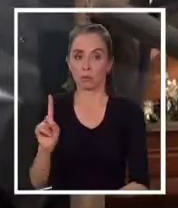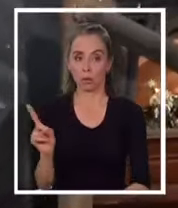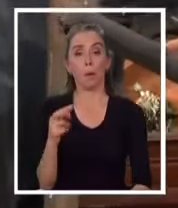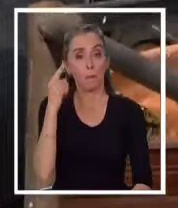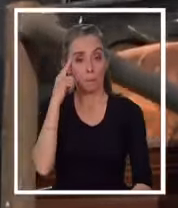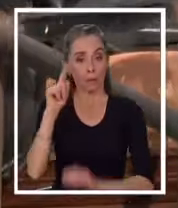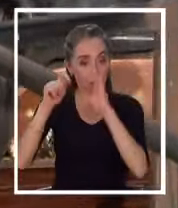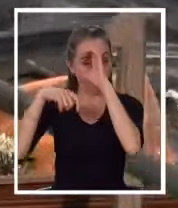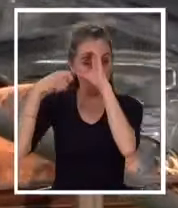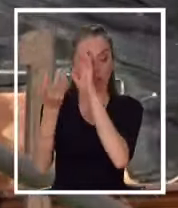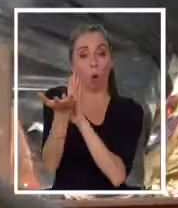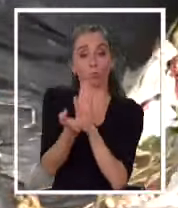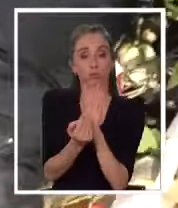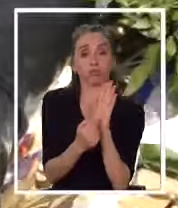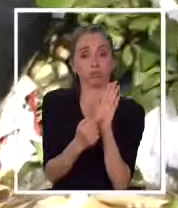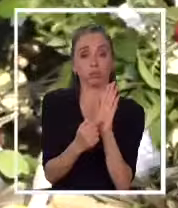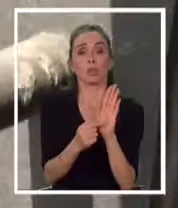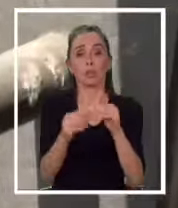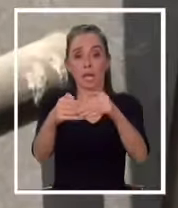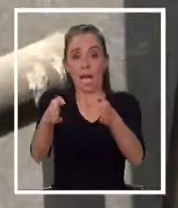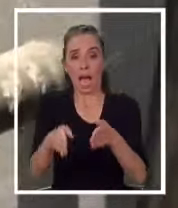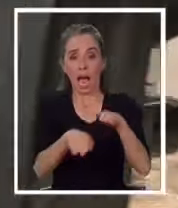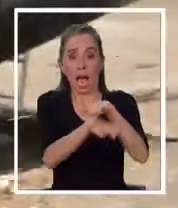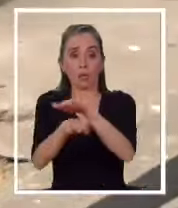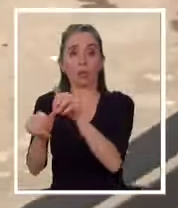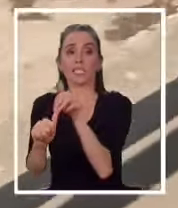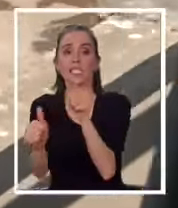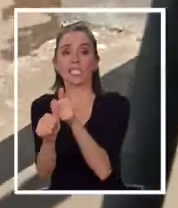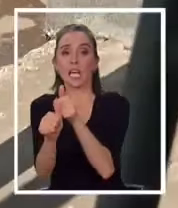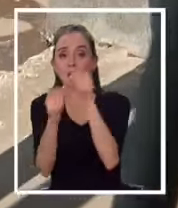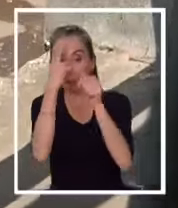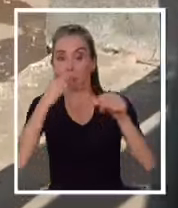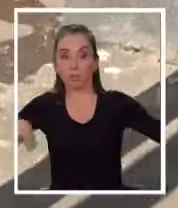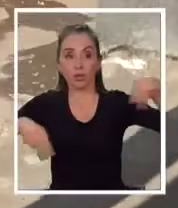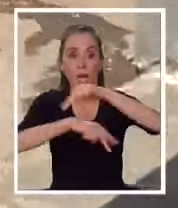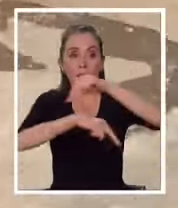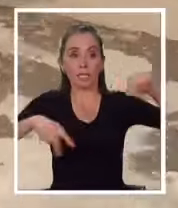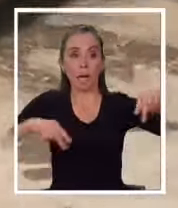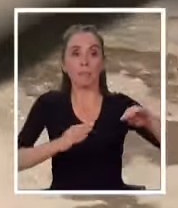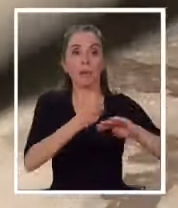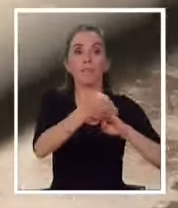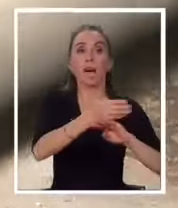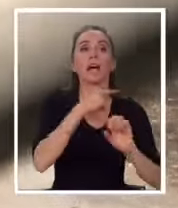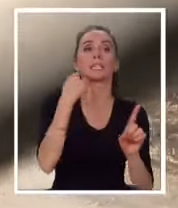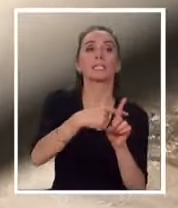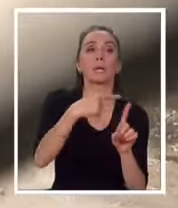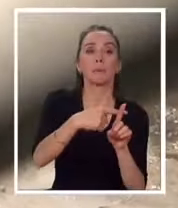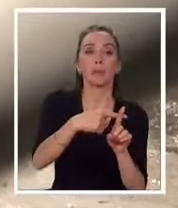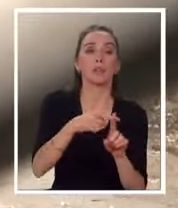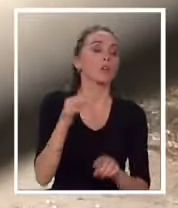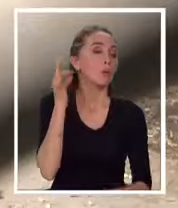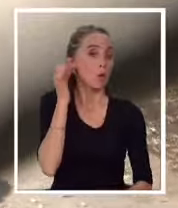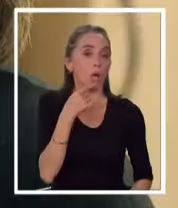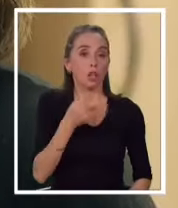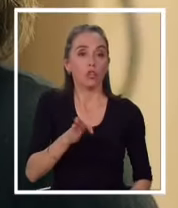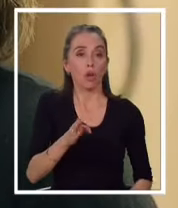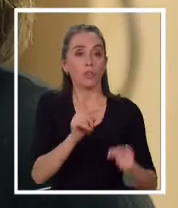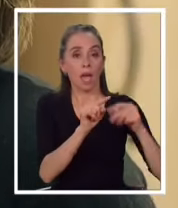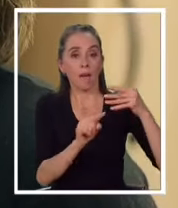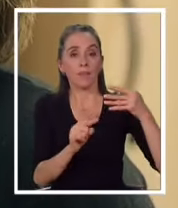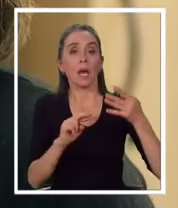Sin embargo, el registro demuestra que estos ataúdes sí están muy cerca del tránsito de personas que visitan el cementerio. Todavía hay